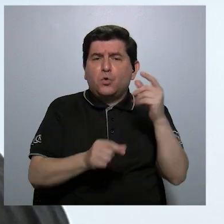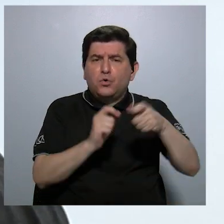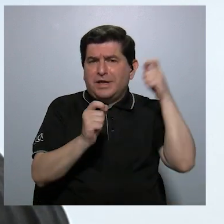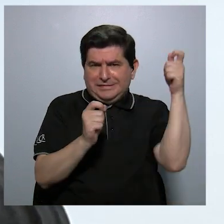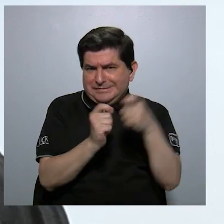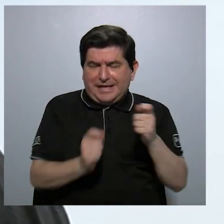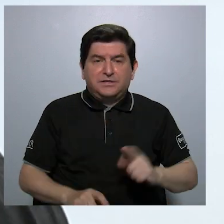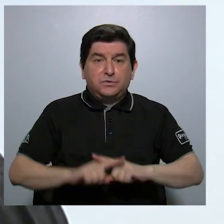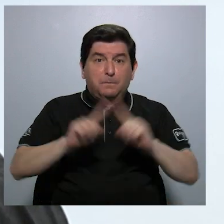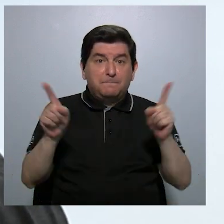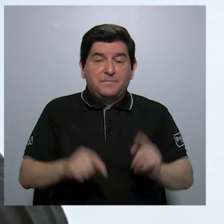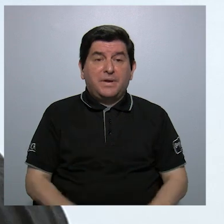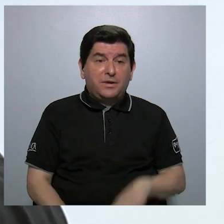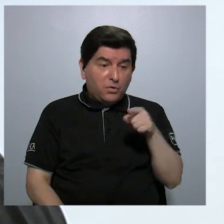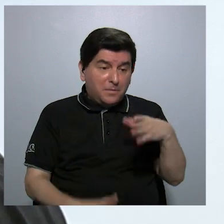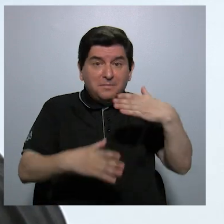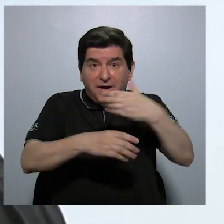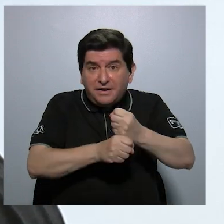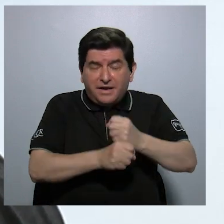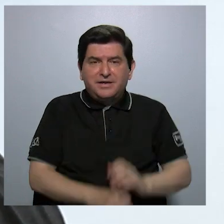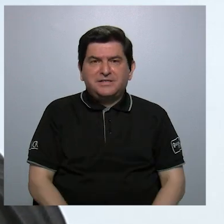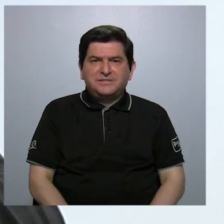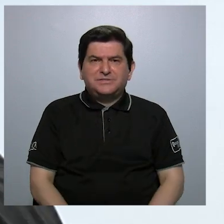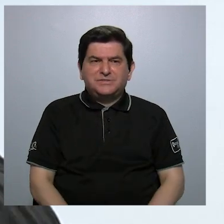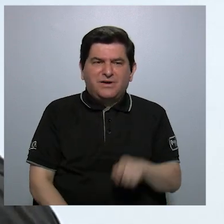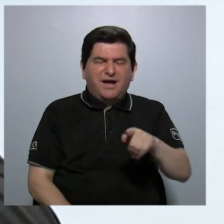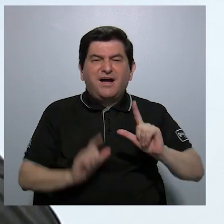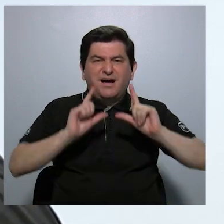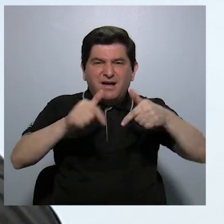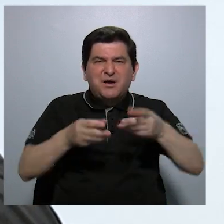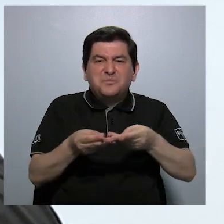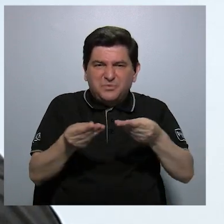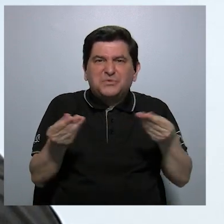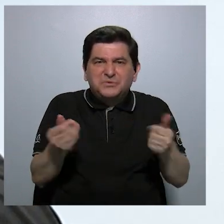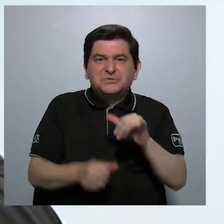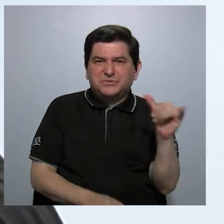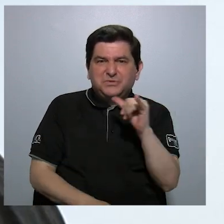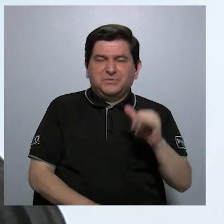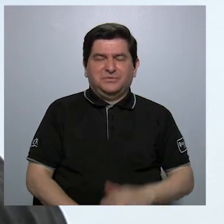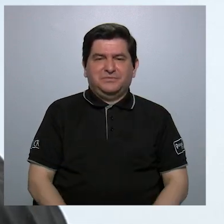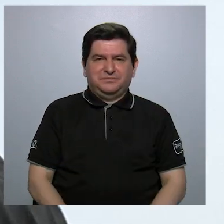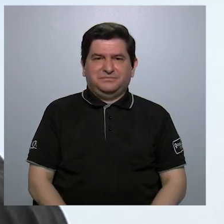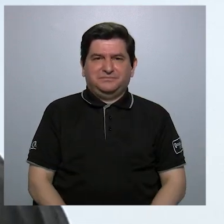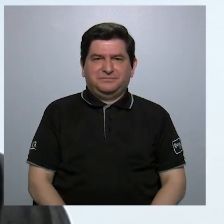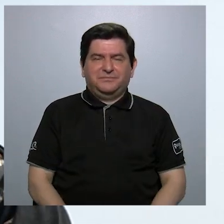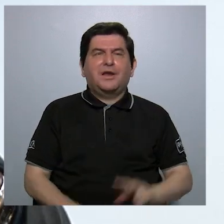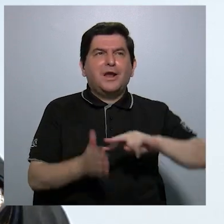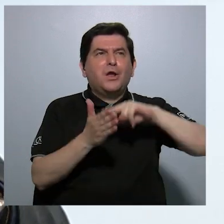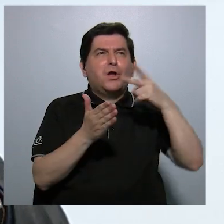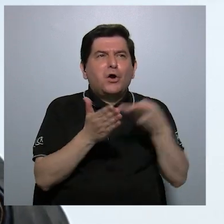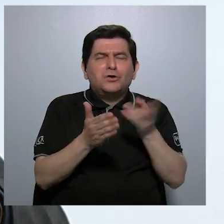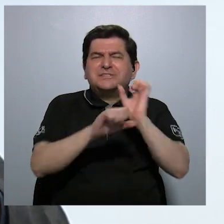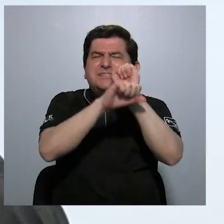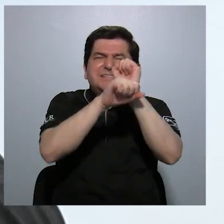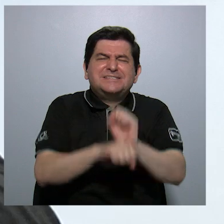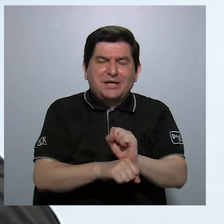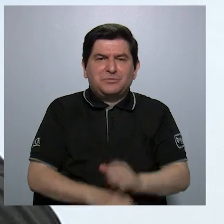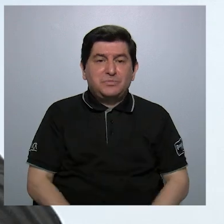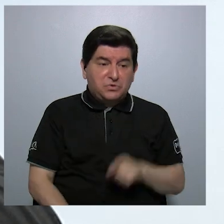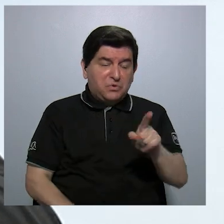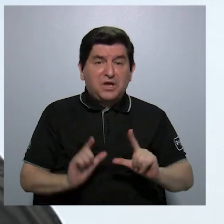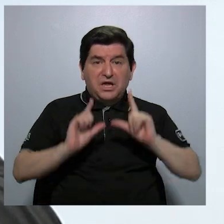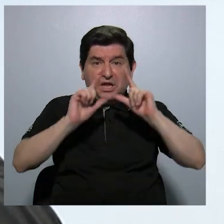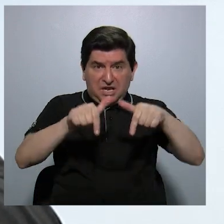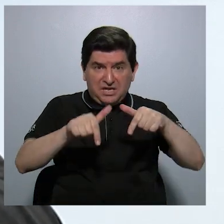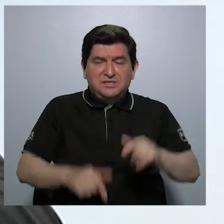específico, pero para producir eso generamos cierta clase de residuos. Entonces, un concepto tradicional es que